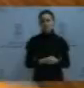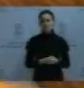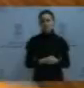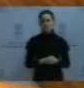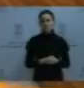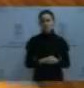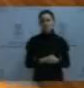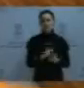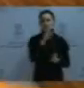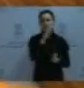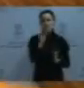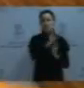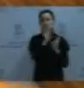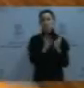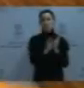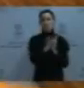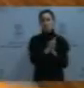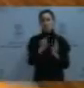Pasamos al asunto número 11.